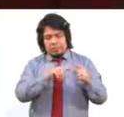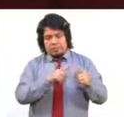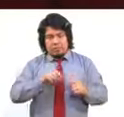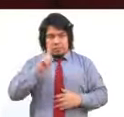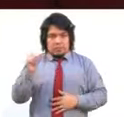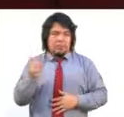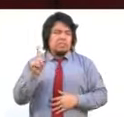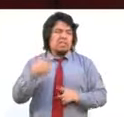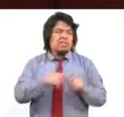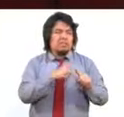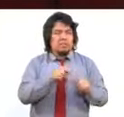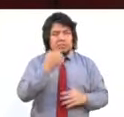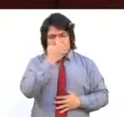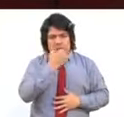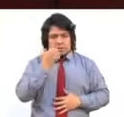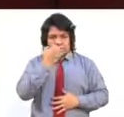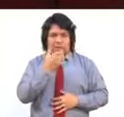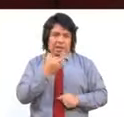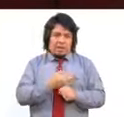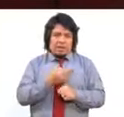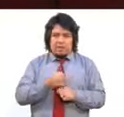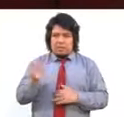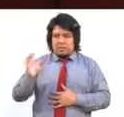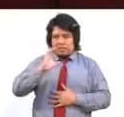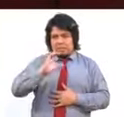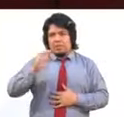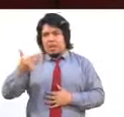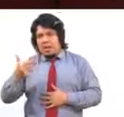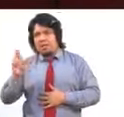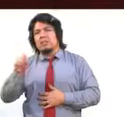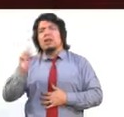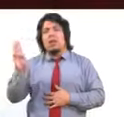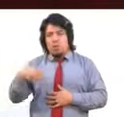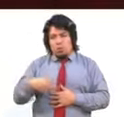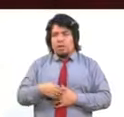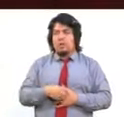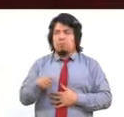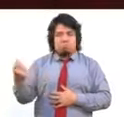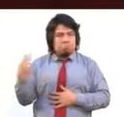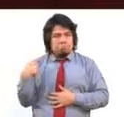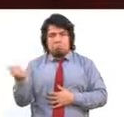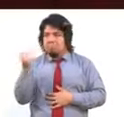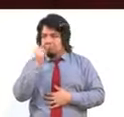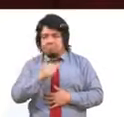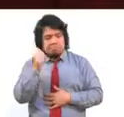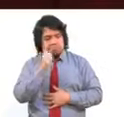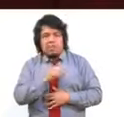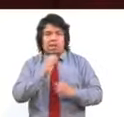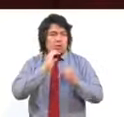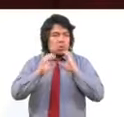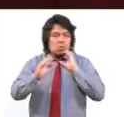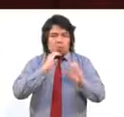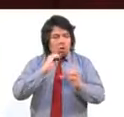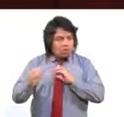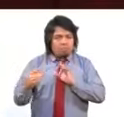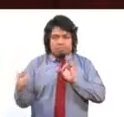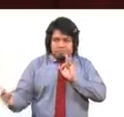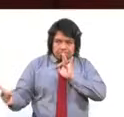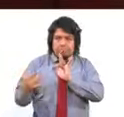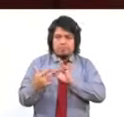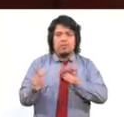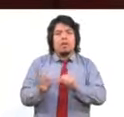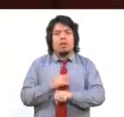las escuelas, en este caso el CCH, la UNAM. Tenemos muy buena comunicación con los